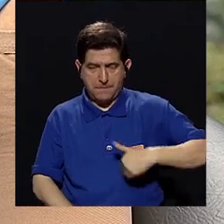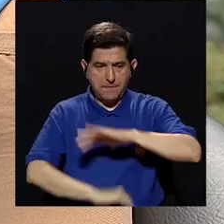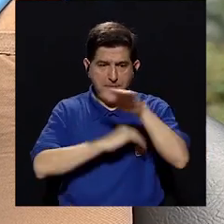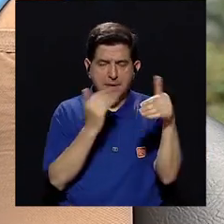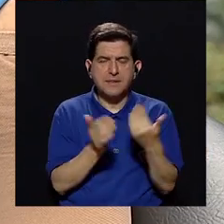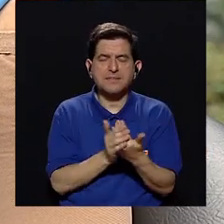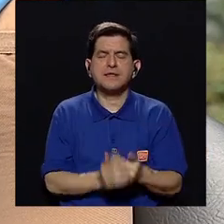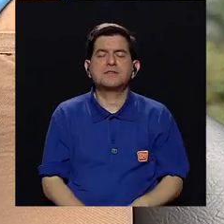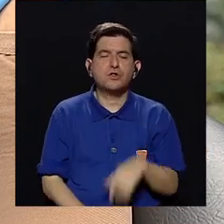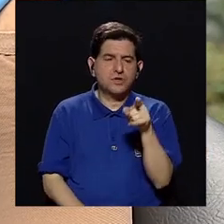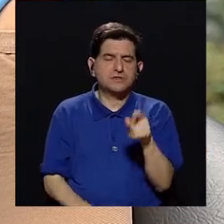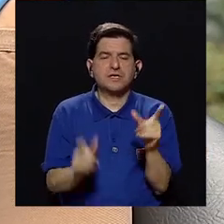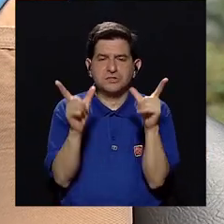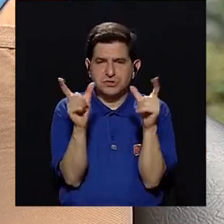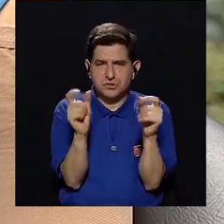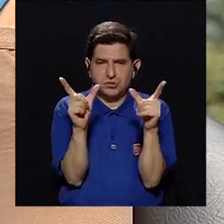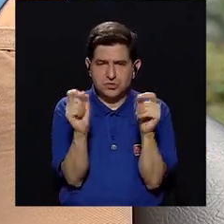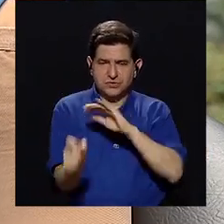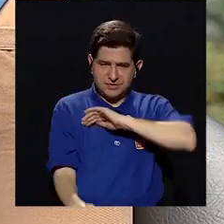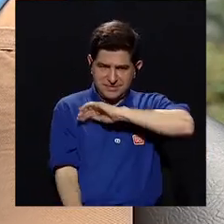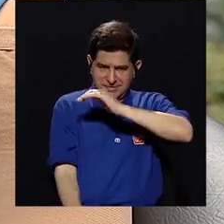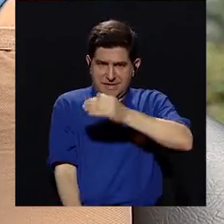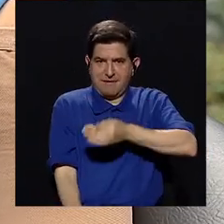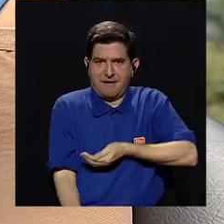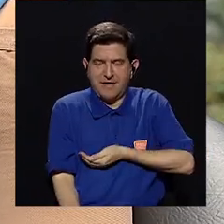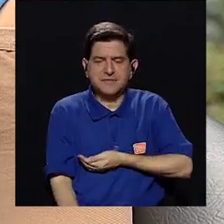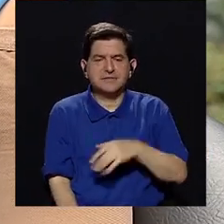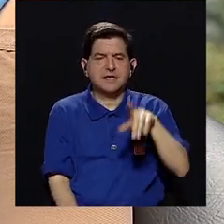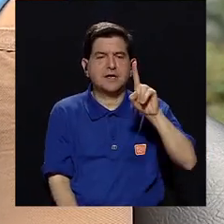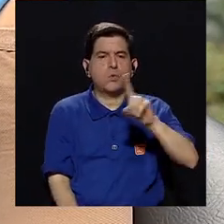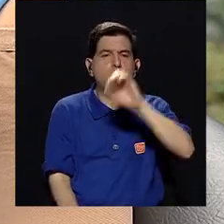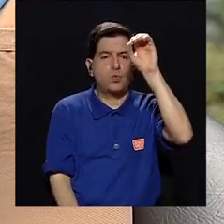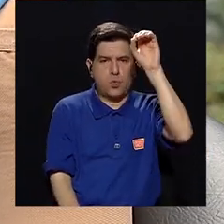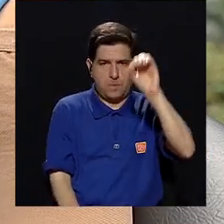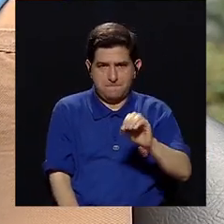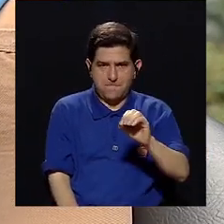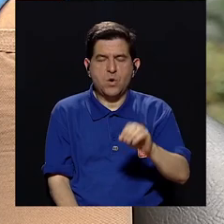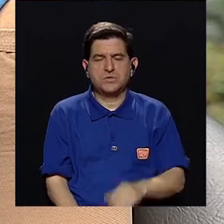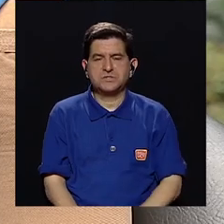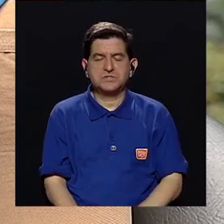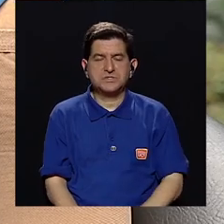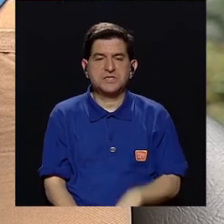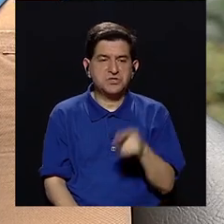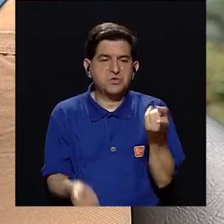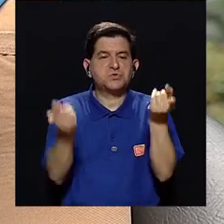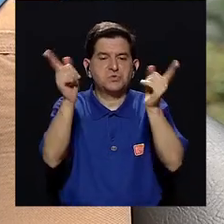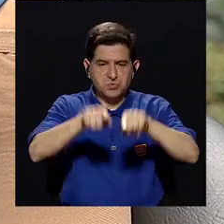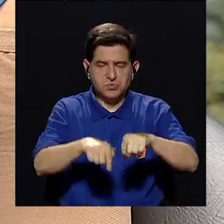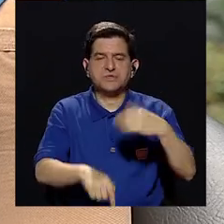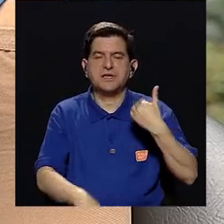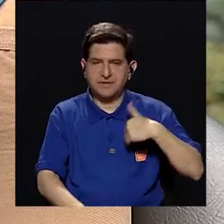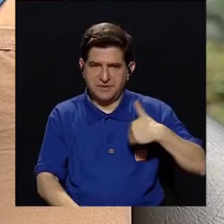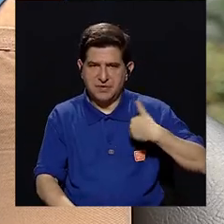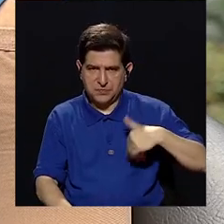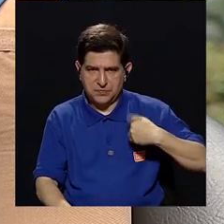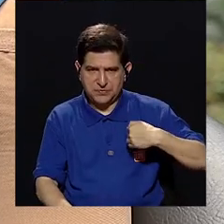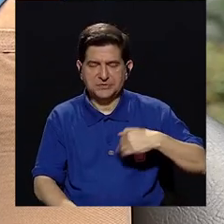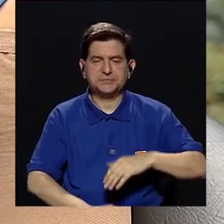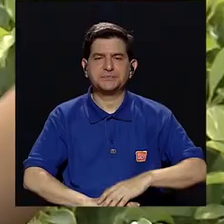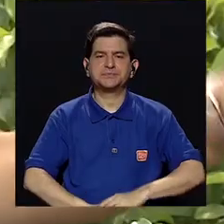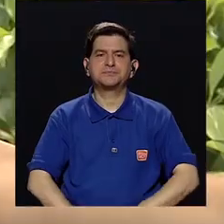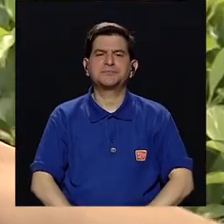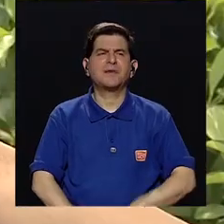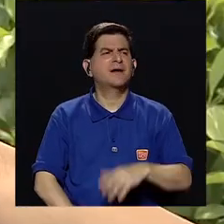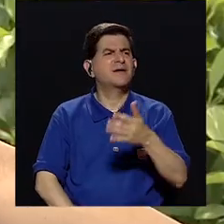o los cáncer de mama un 1% va a ocurrir en hombres más o menos